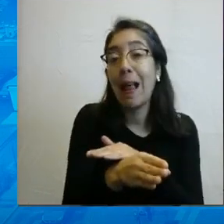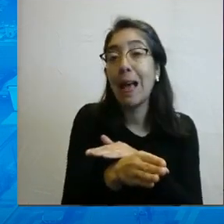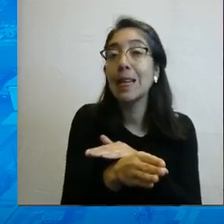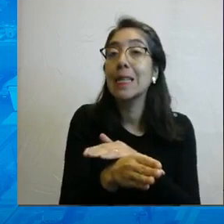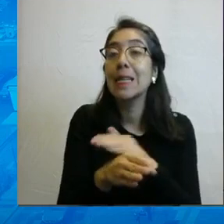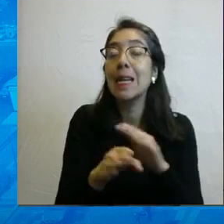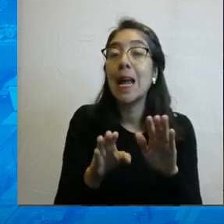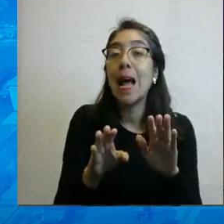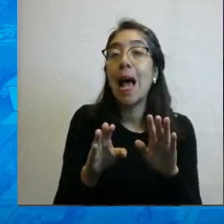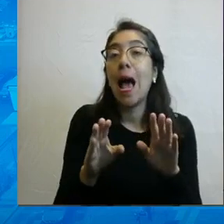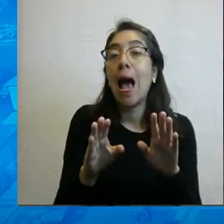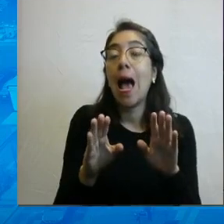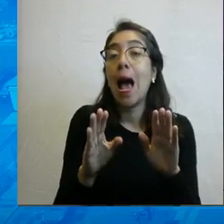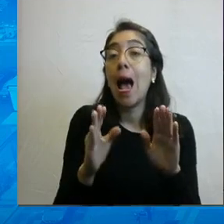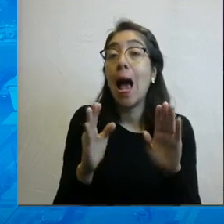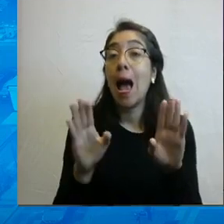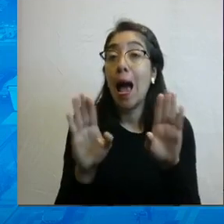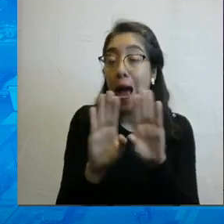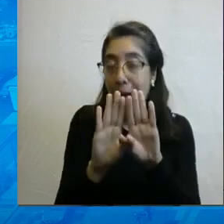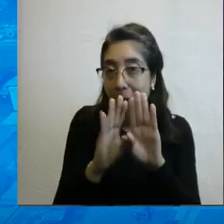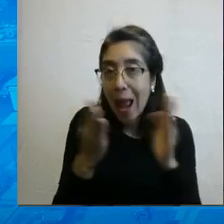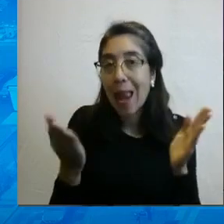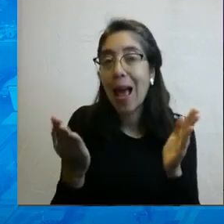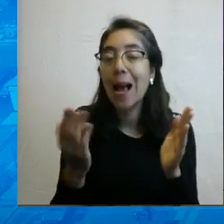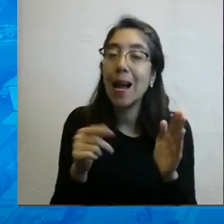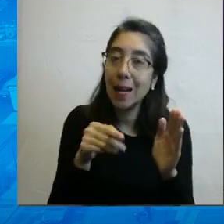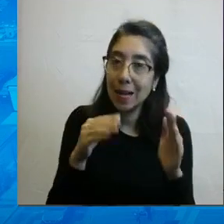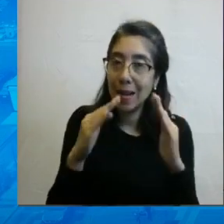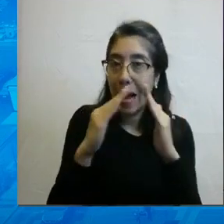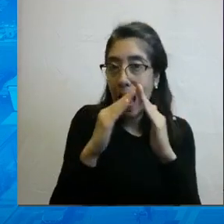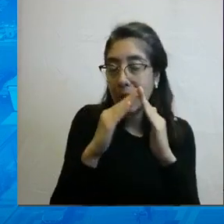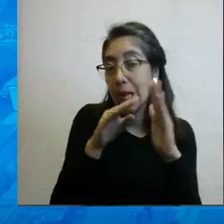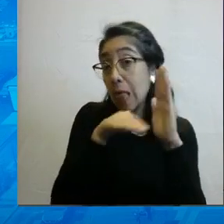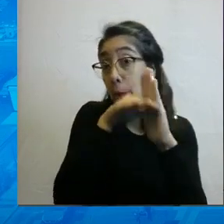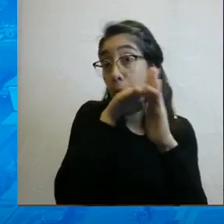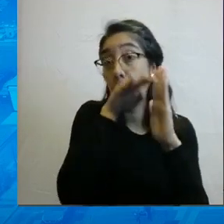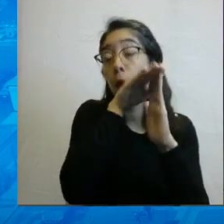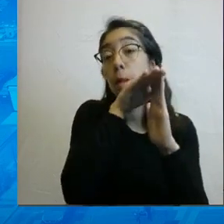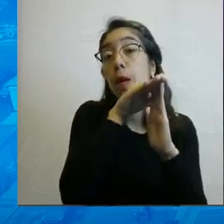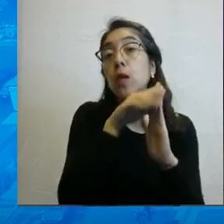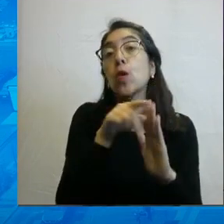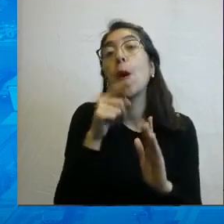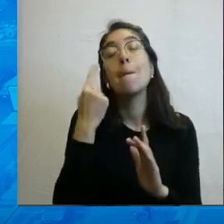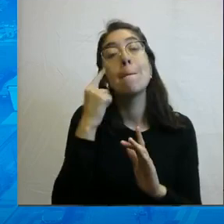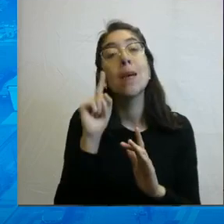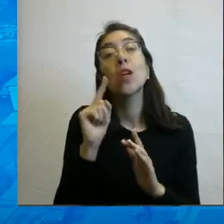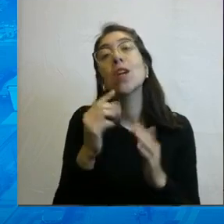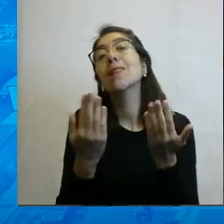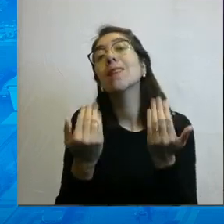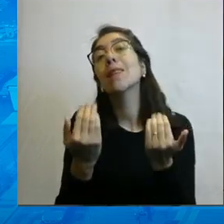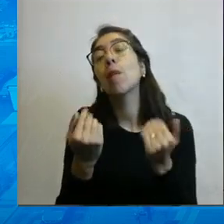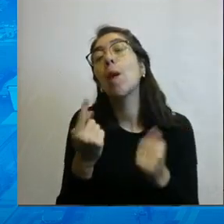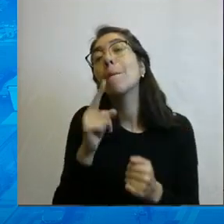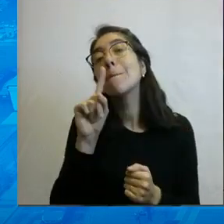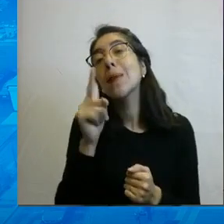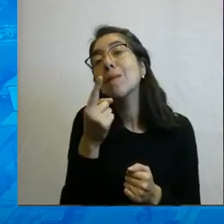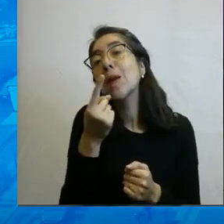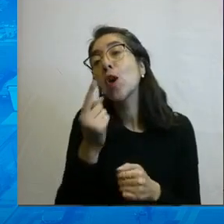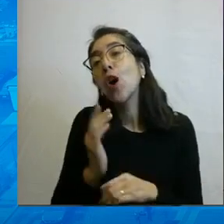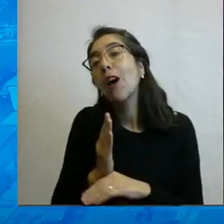privado, a poder realizar, digamos, las limpiezas necesarias. Tiene que ocurrir ese elemento particular inicial para